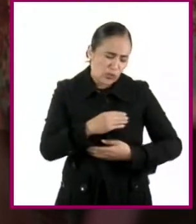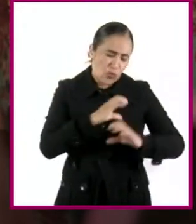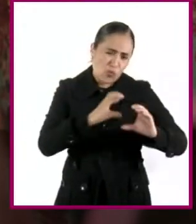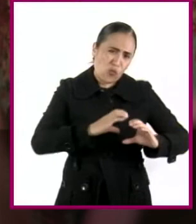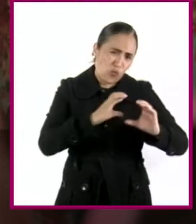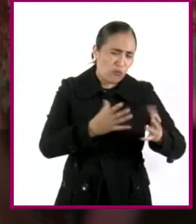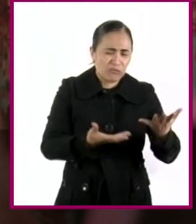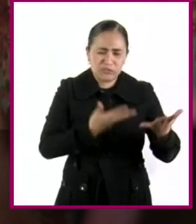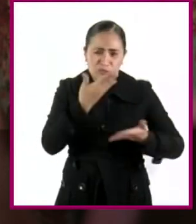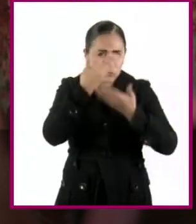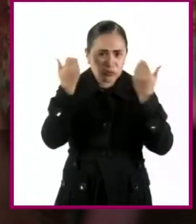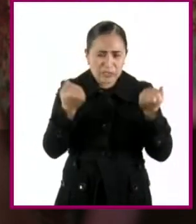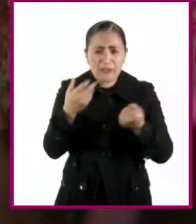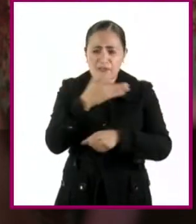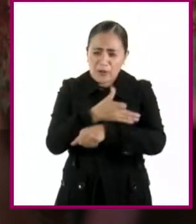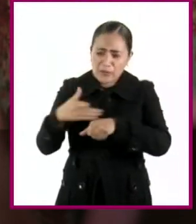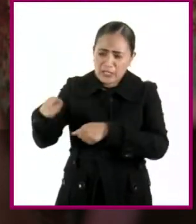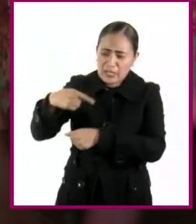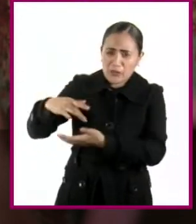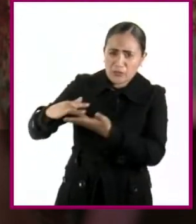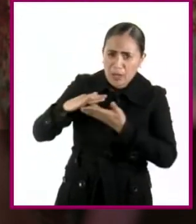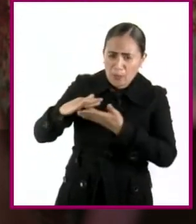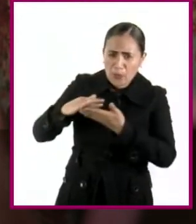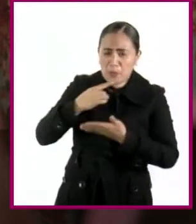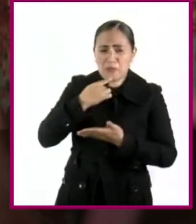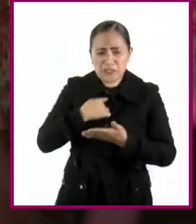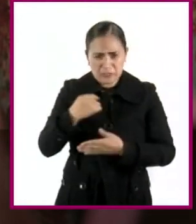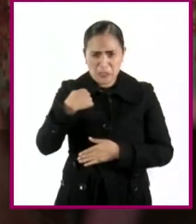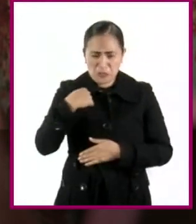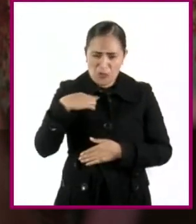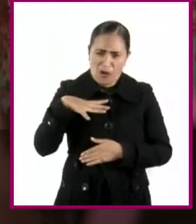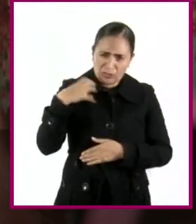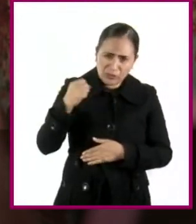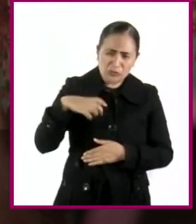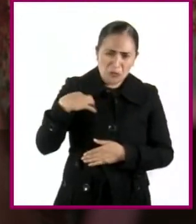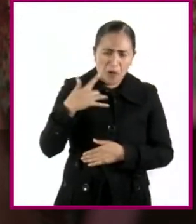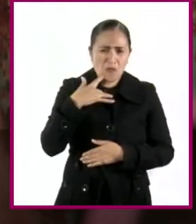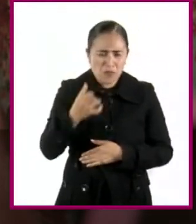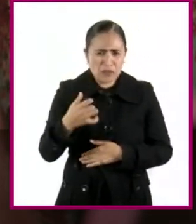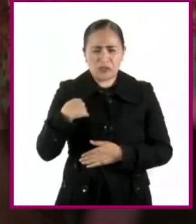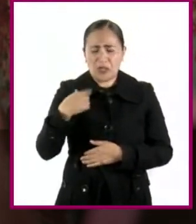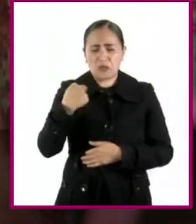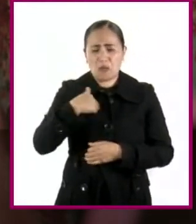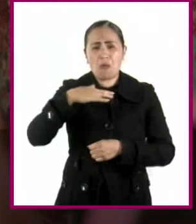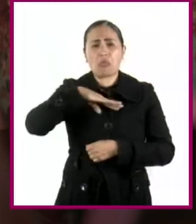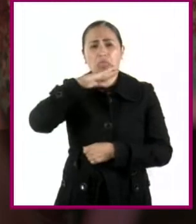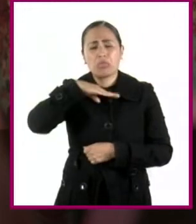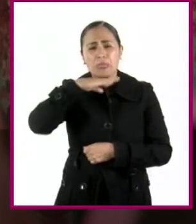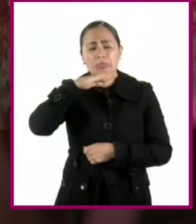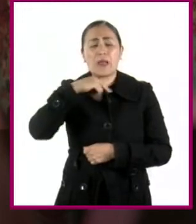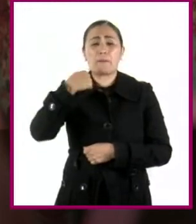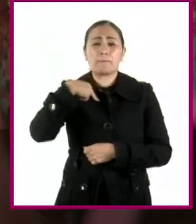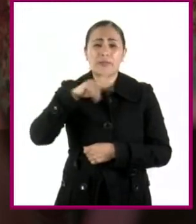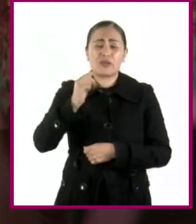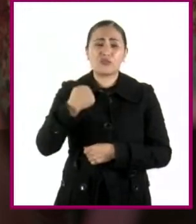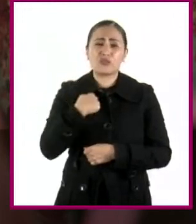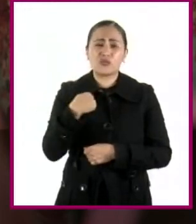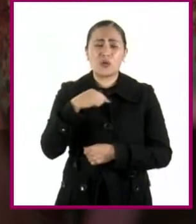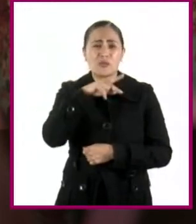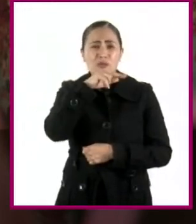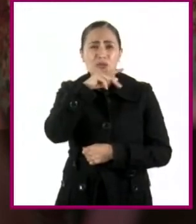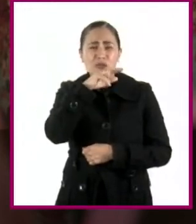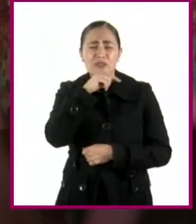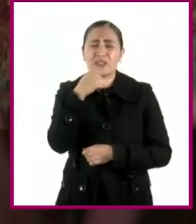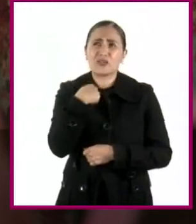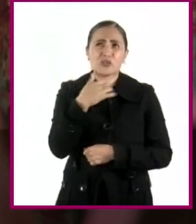que me apoyan y dicen que estoy haciendo un gran esfuerzo, que no noto todo lo que hago, pero estoy tan preocupada que creo no lo hago